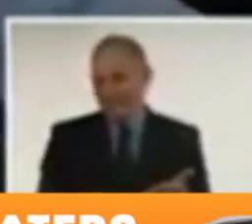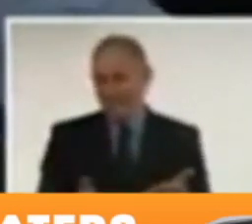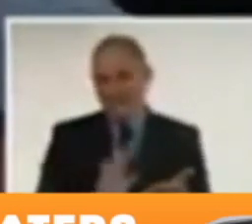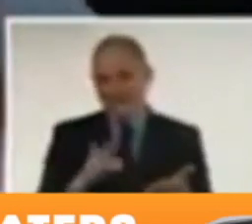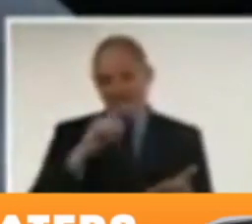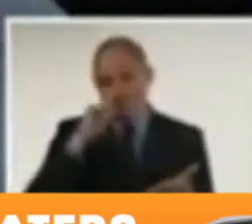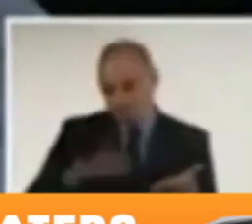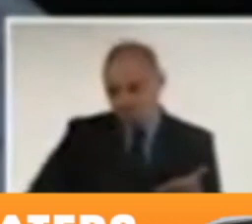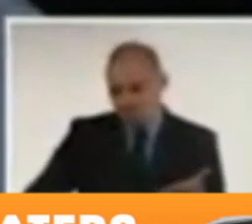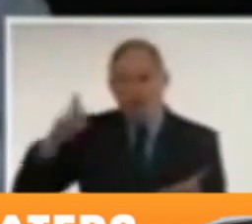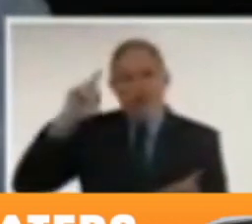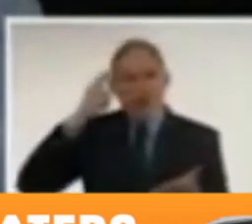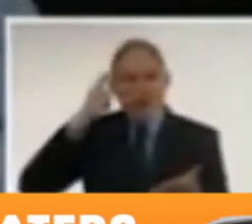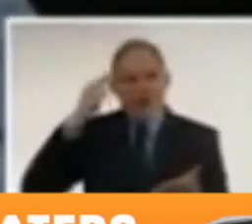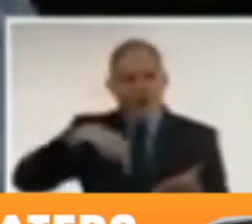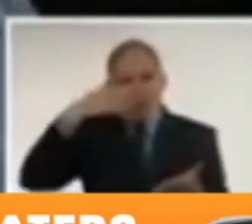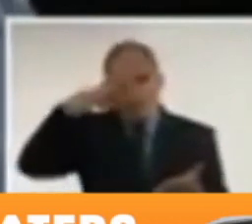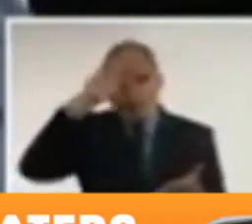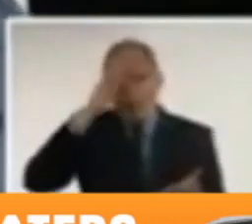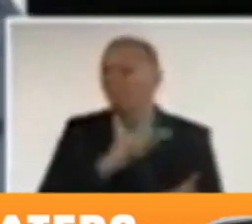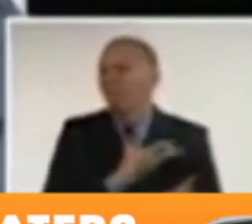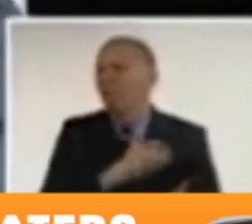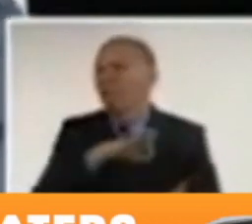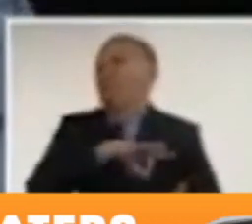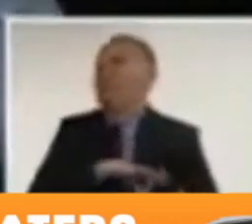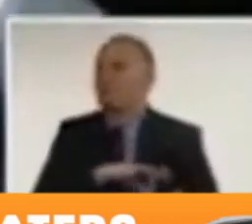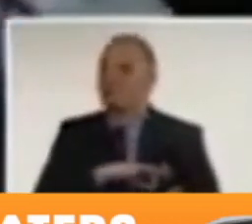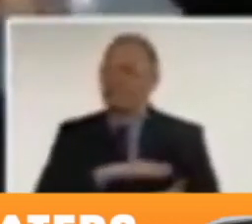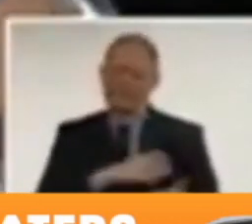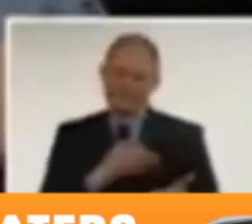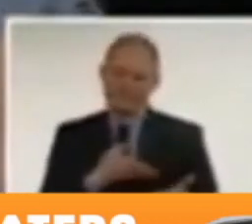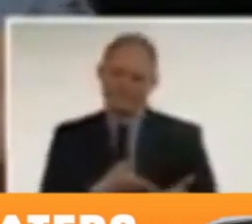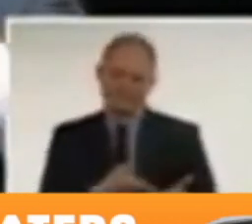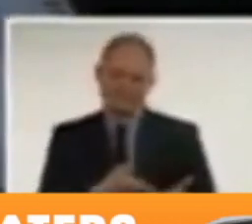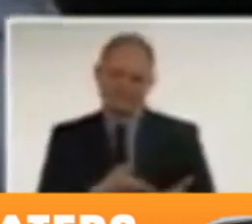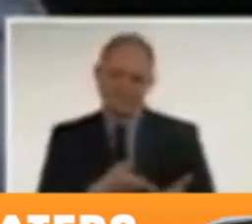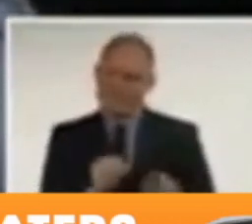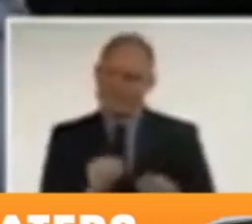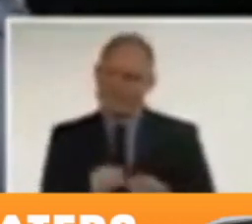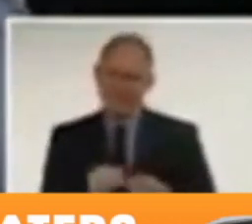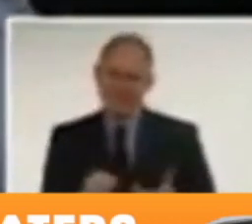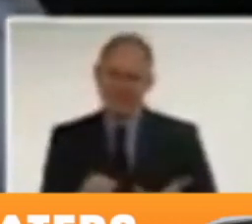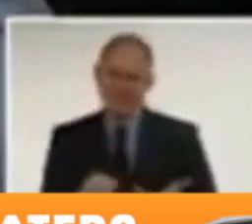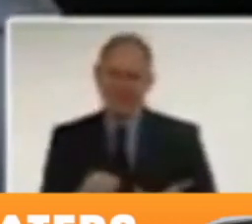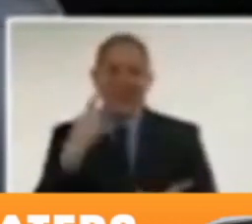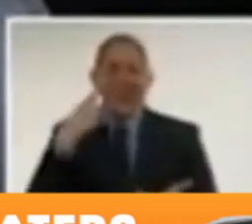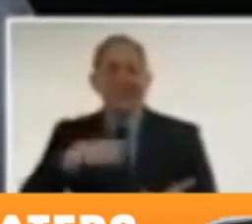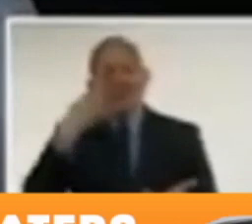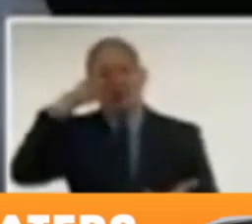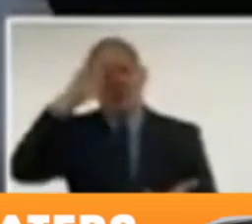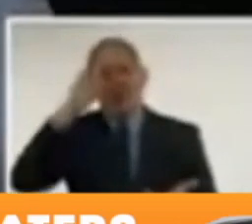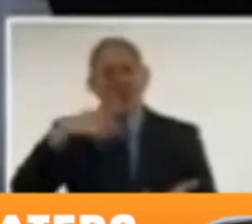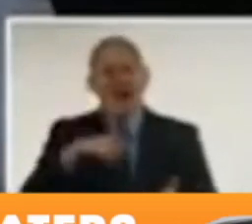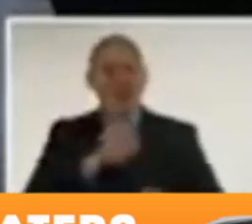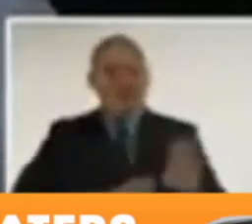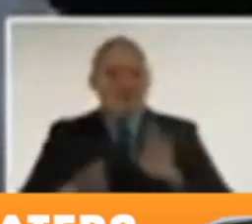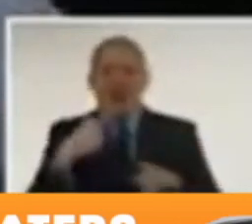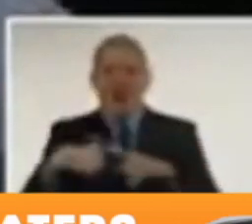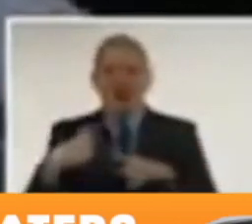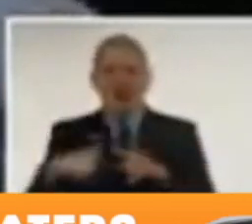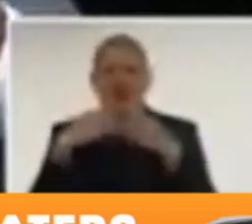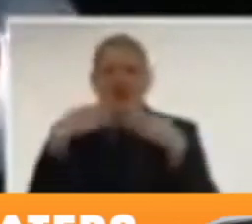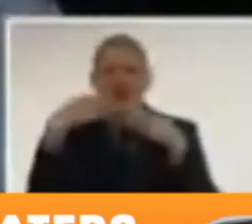si son problemas objetivos que están ahí y para mí la combinación respecto a